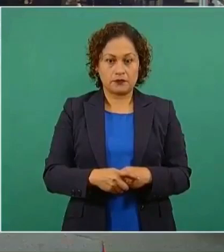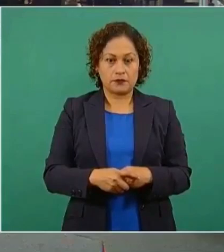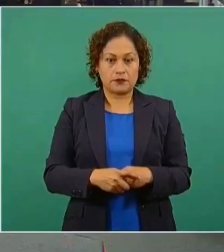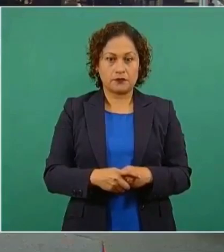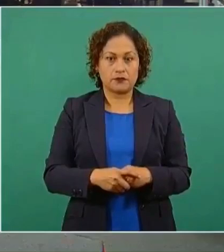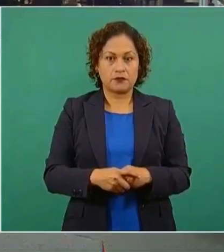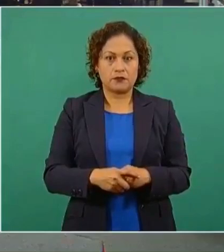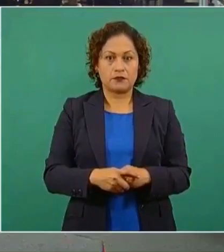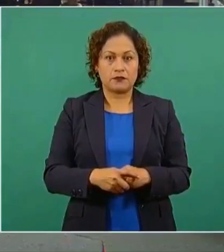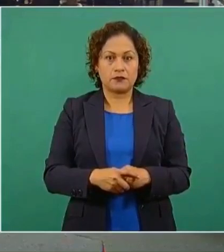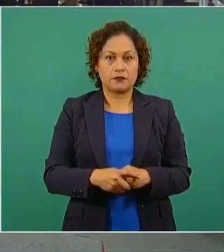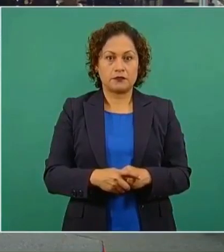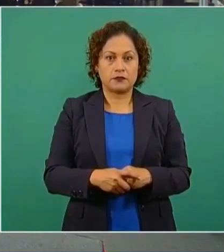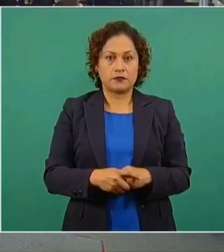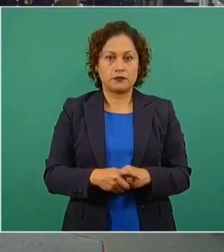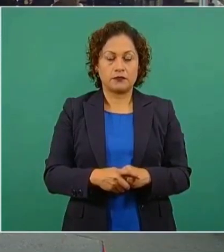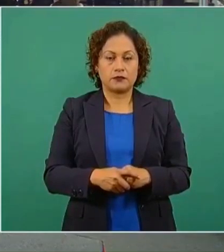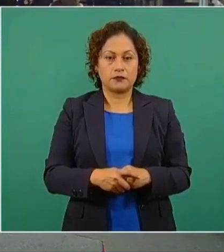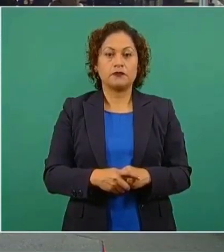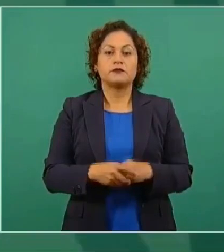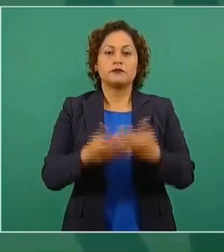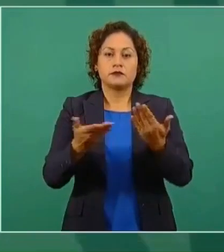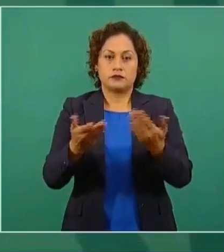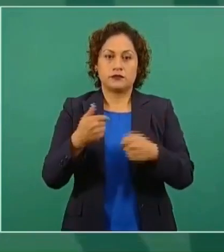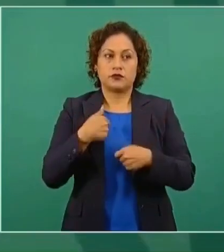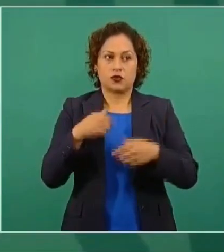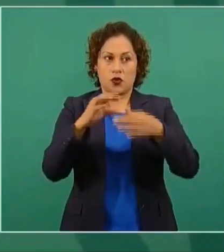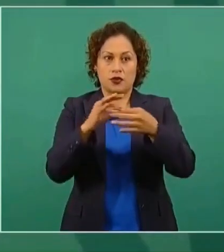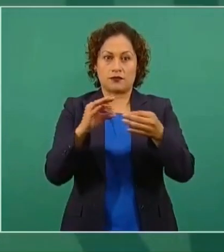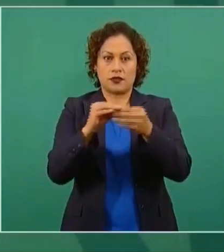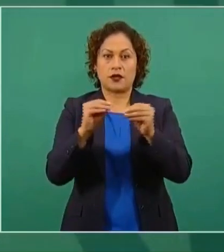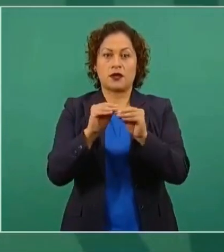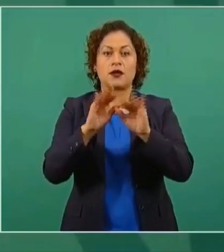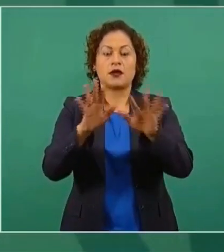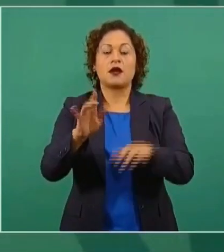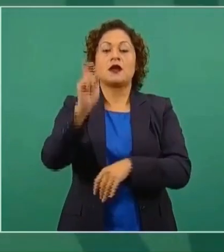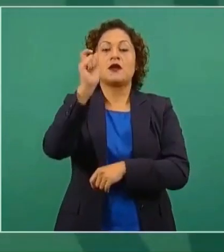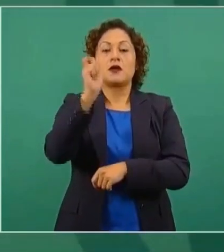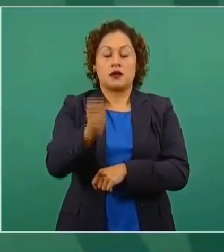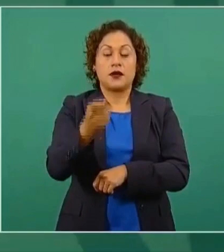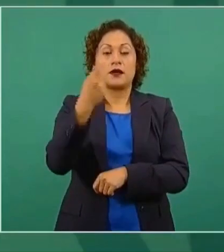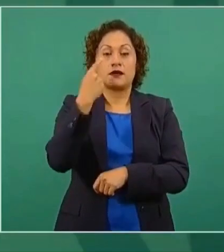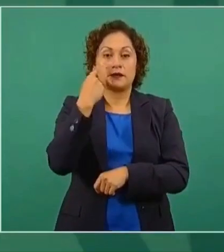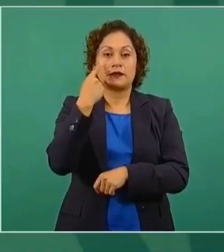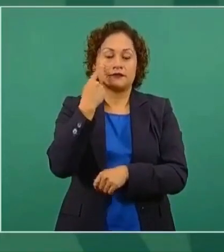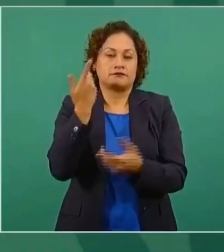Es mucho el coraje, andan de mal humor,